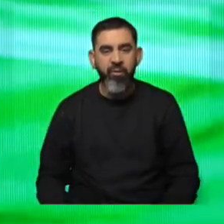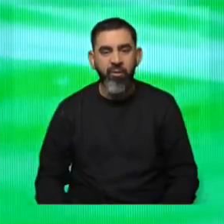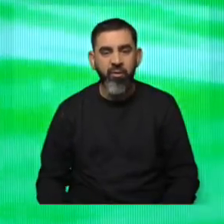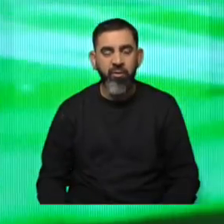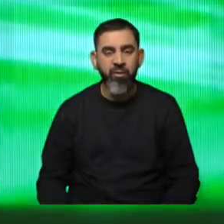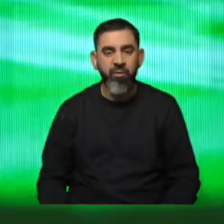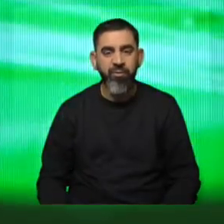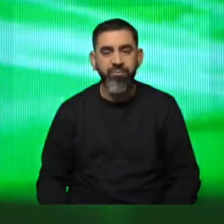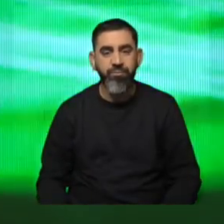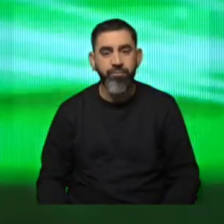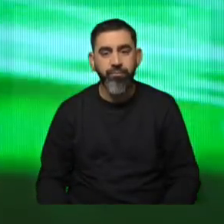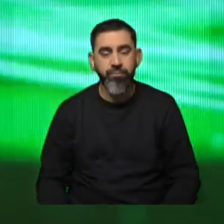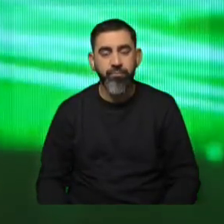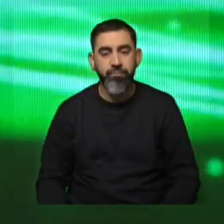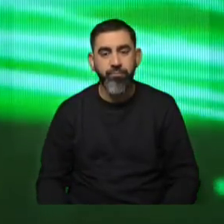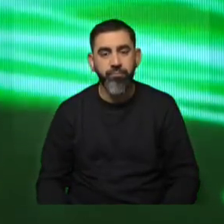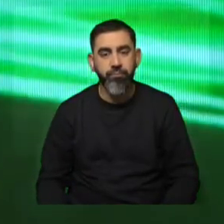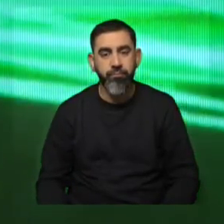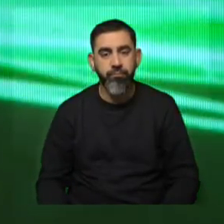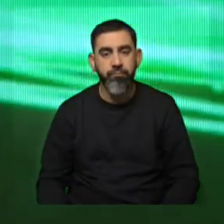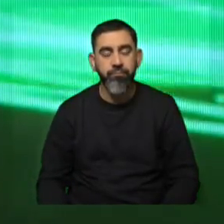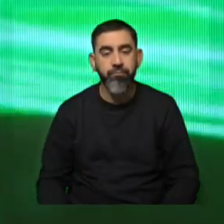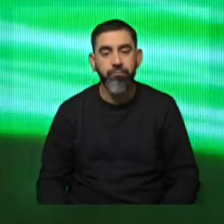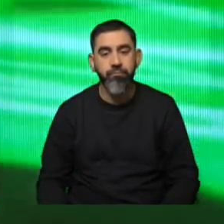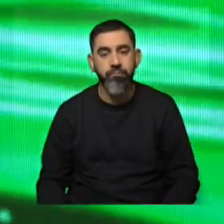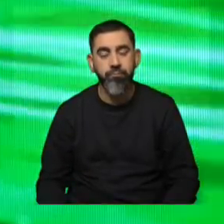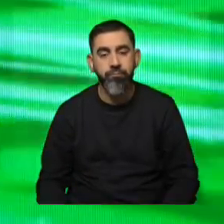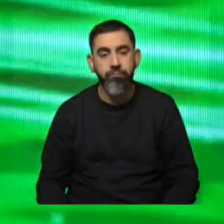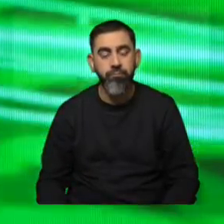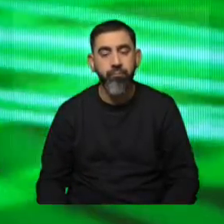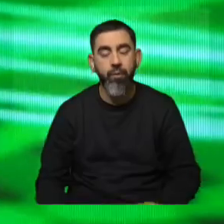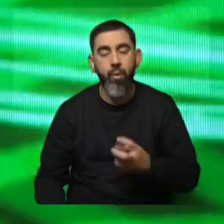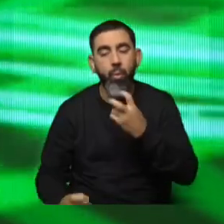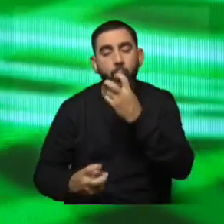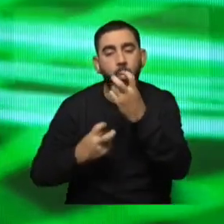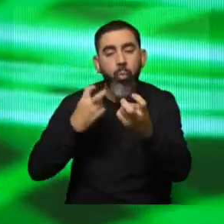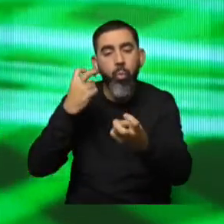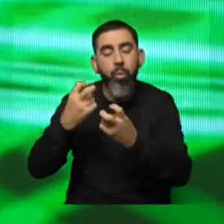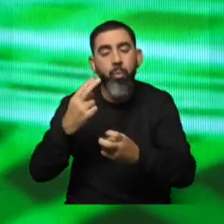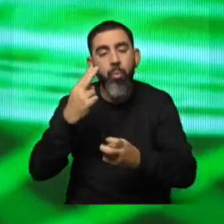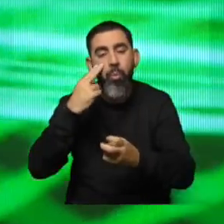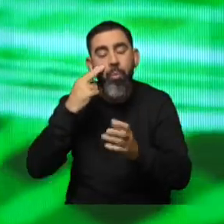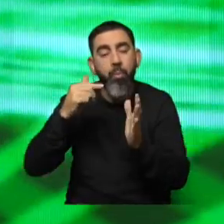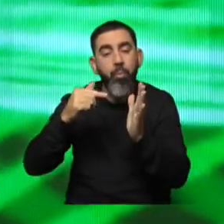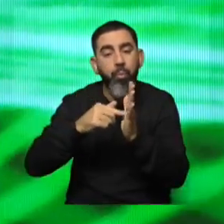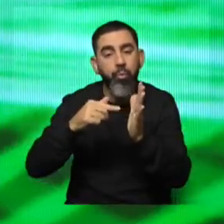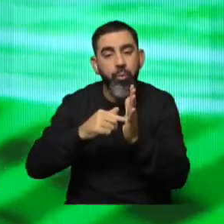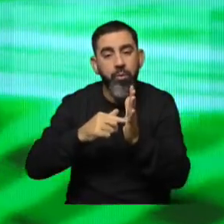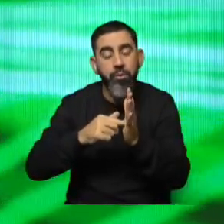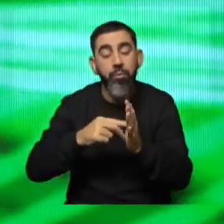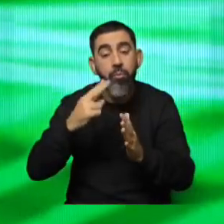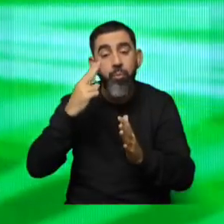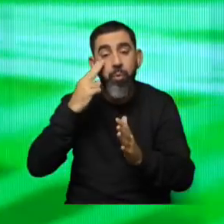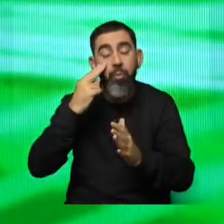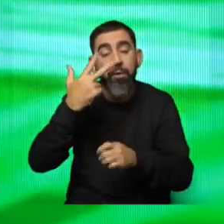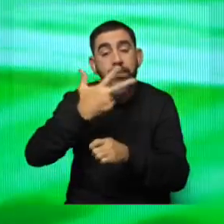yo creo que lo como venimos ahora es Buscar cuáles eran las problemáticas que teníamos puntuales las problemáticas se encontraron en